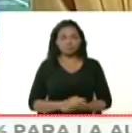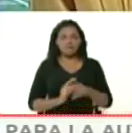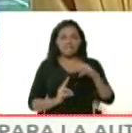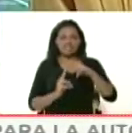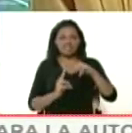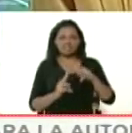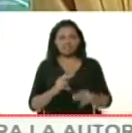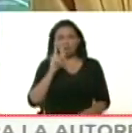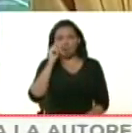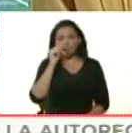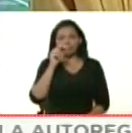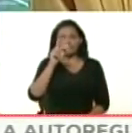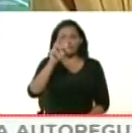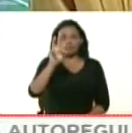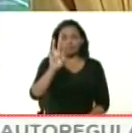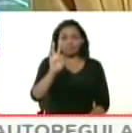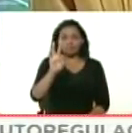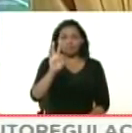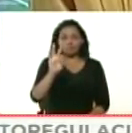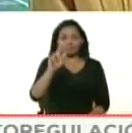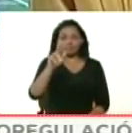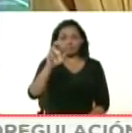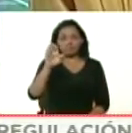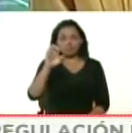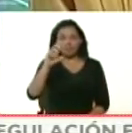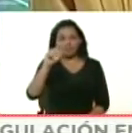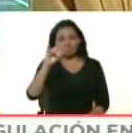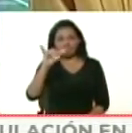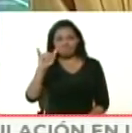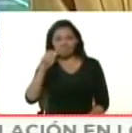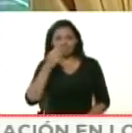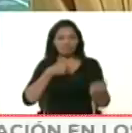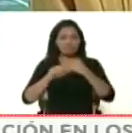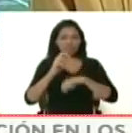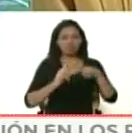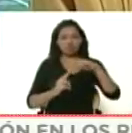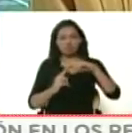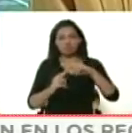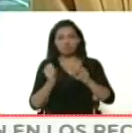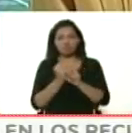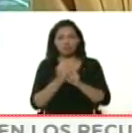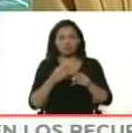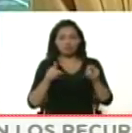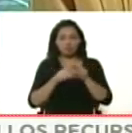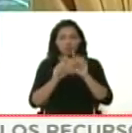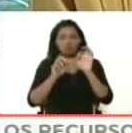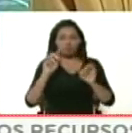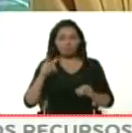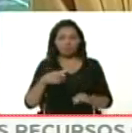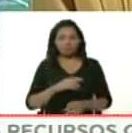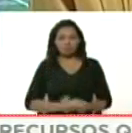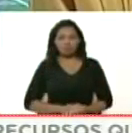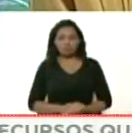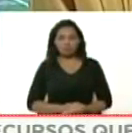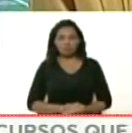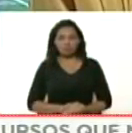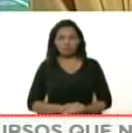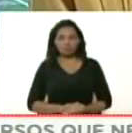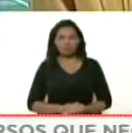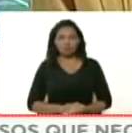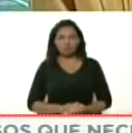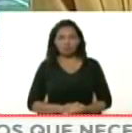Bernal todos los días defendiendo el Táchira, trabajando por el Táchira, dando su vida por